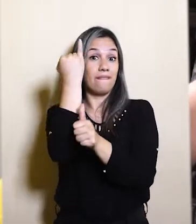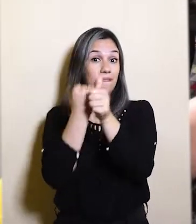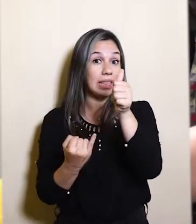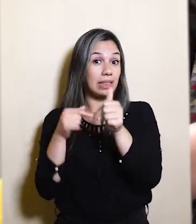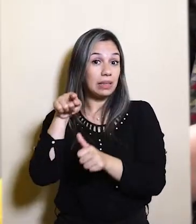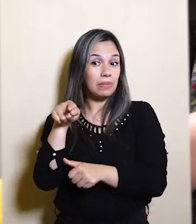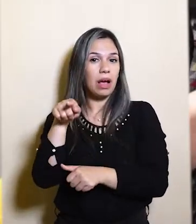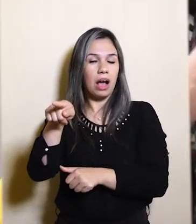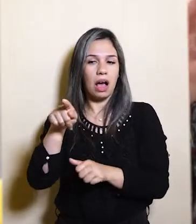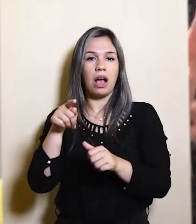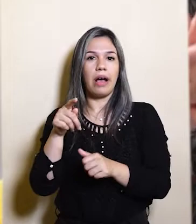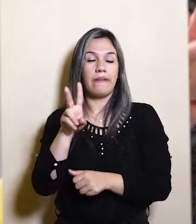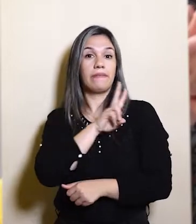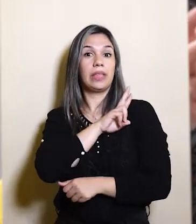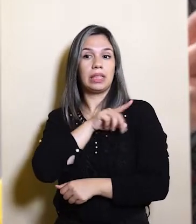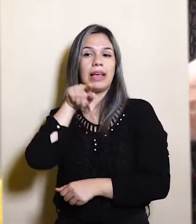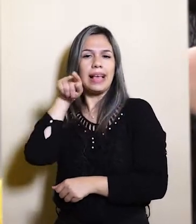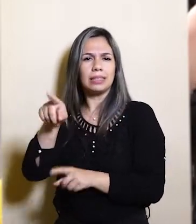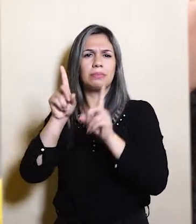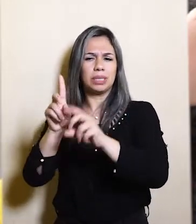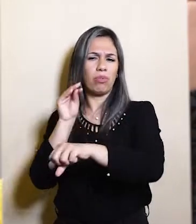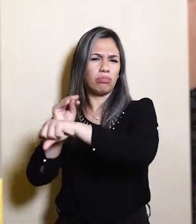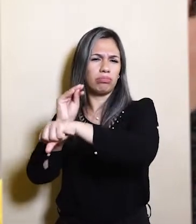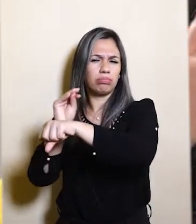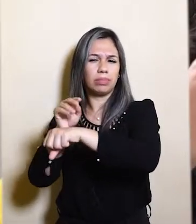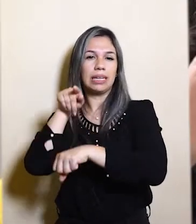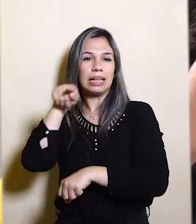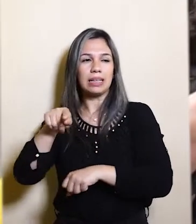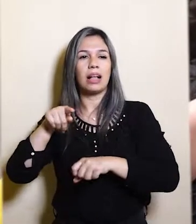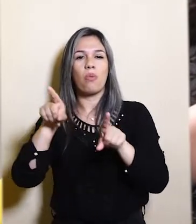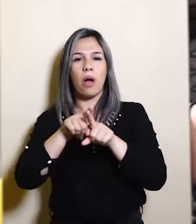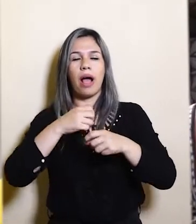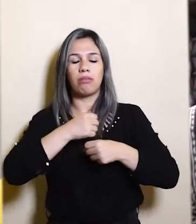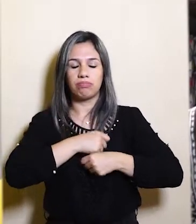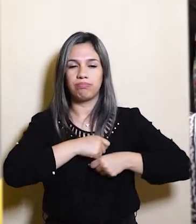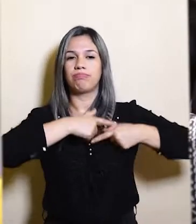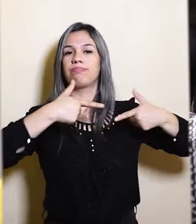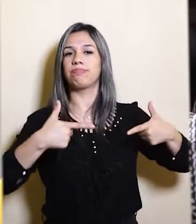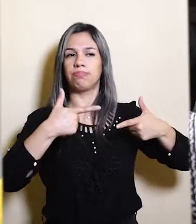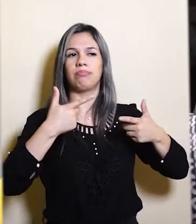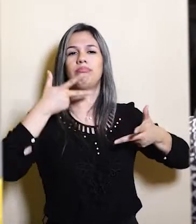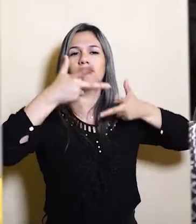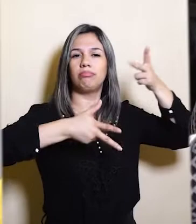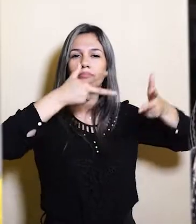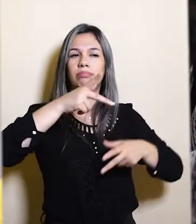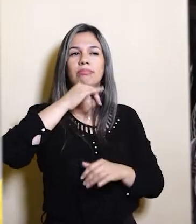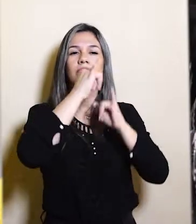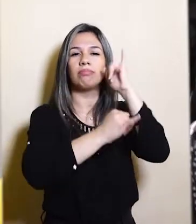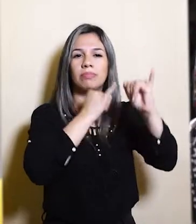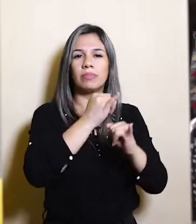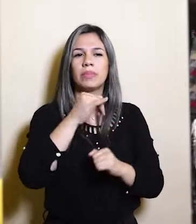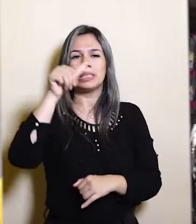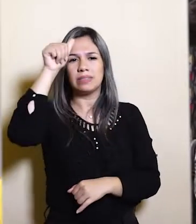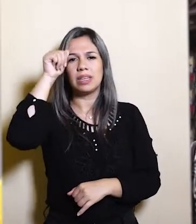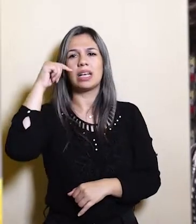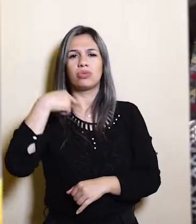que ha sobrevivido ser un agente de cambio, participar en la toma de decisiones, que sea parte de esta justicia